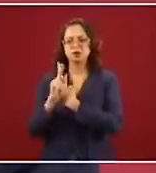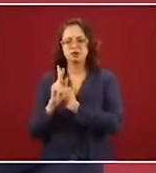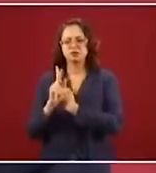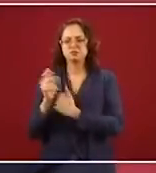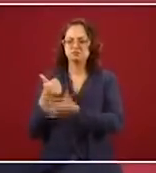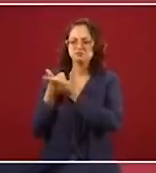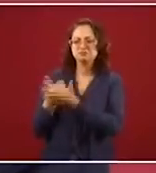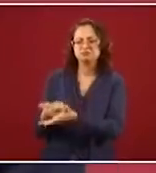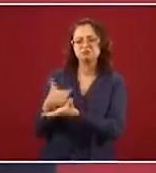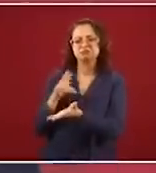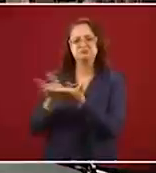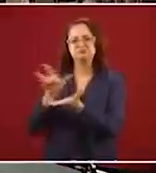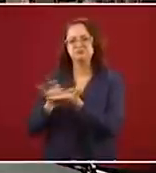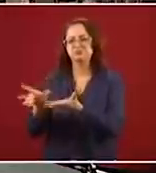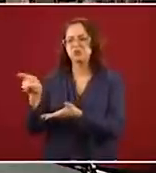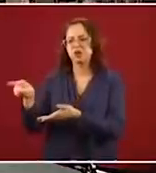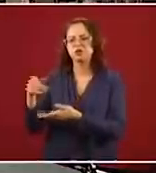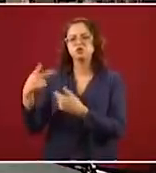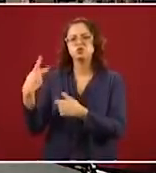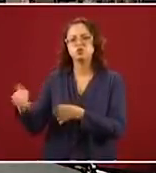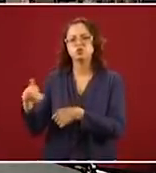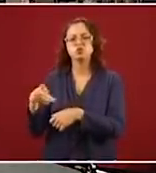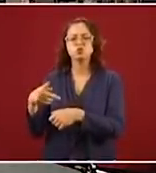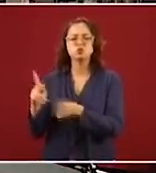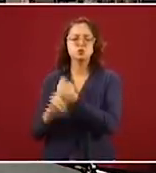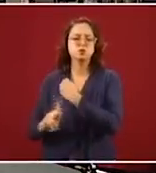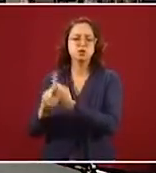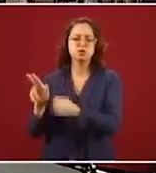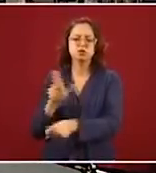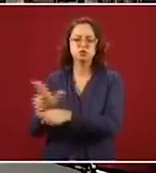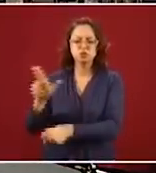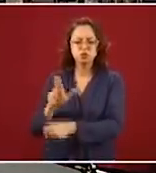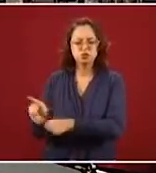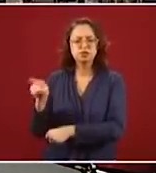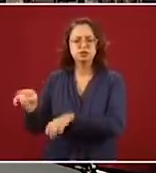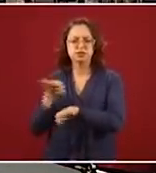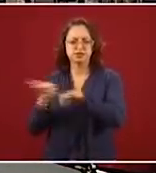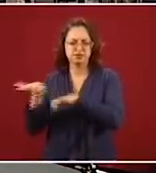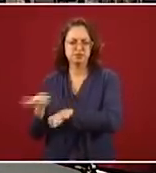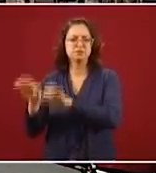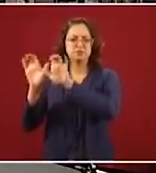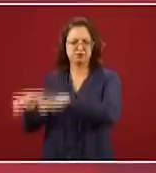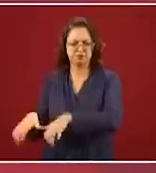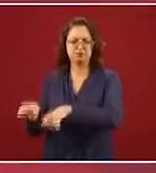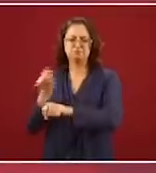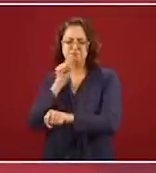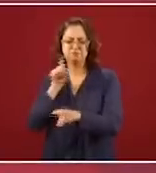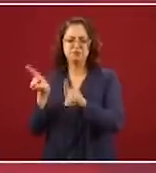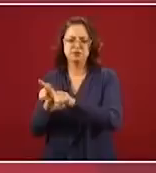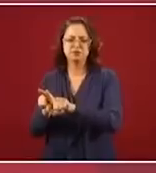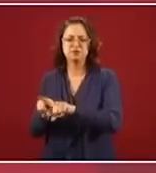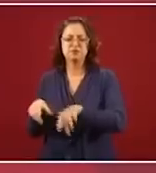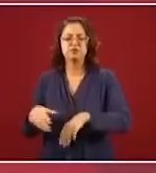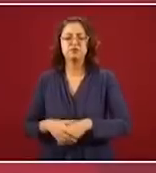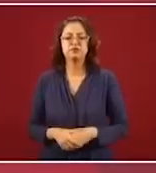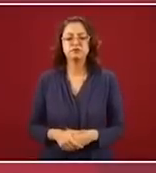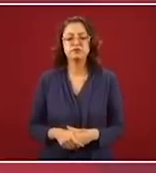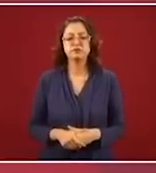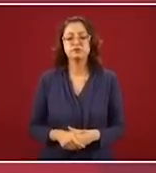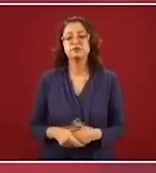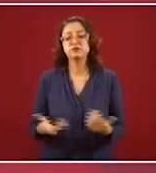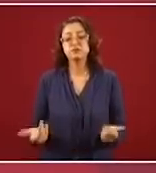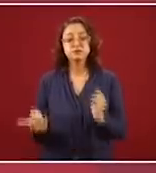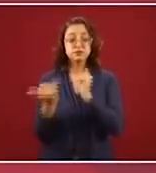puedo comentarles. Y protegiéndolos, ayer lo comentaba, no queremos que lleguen al